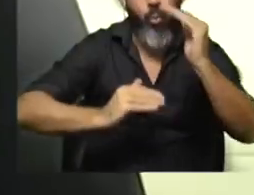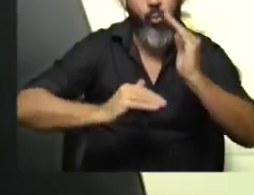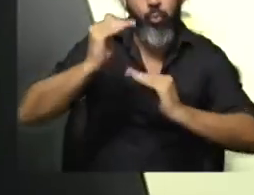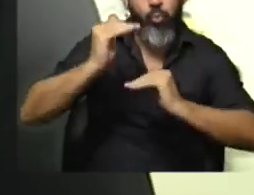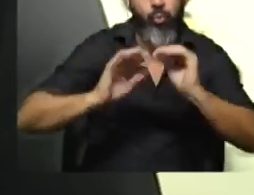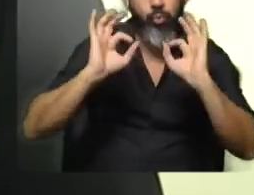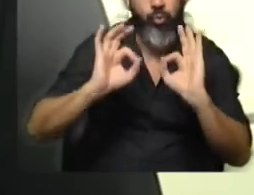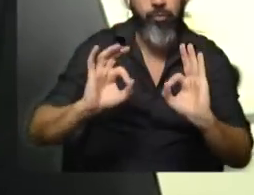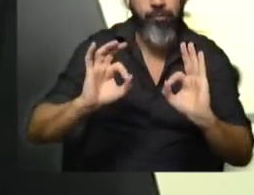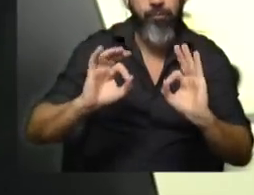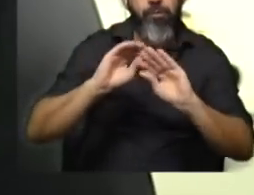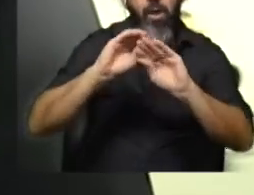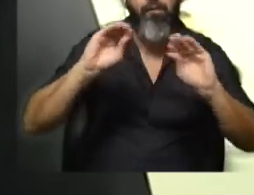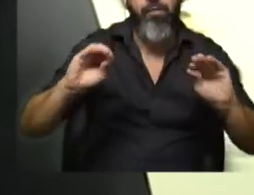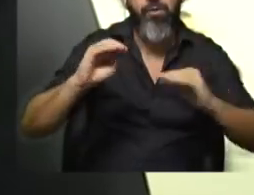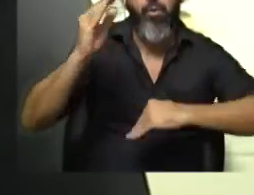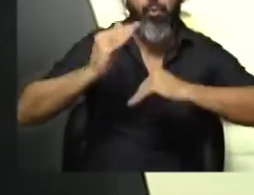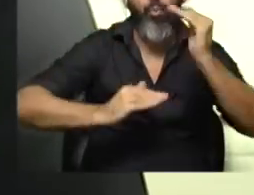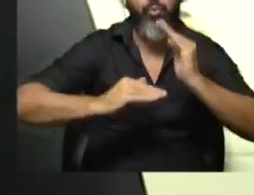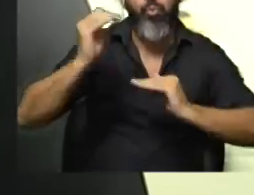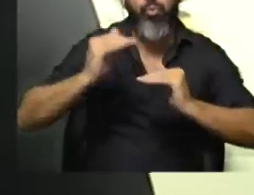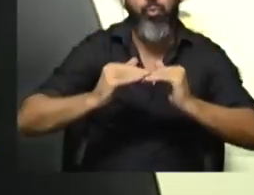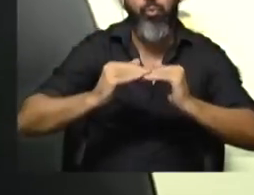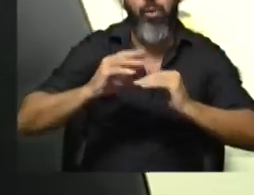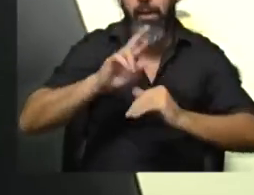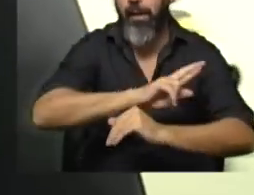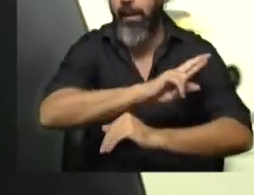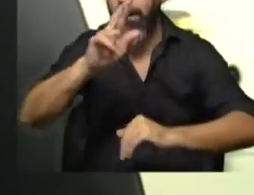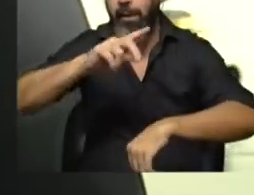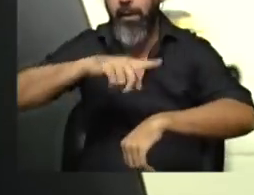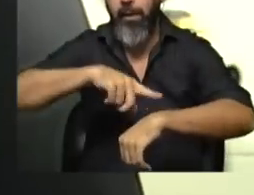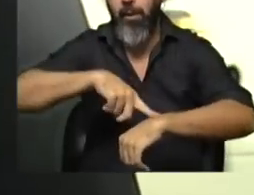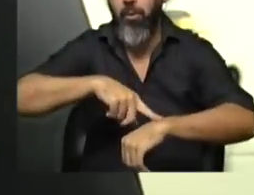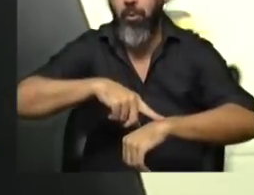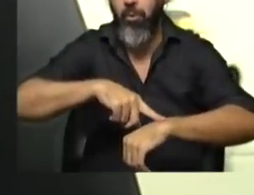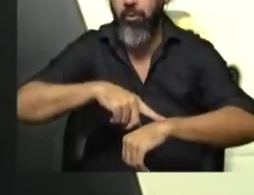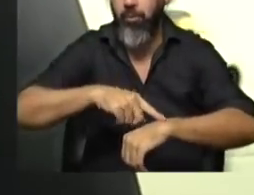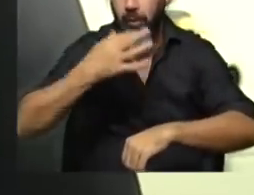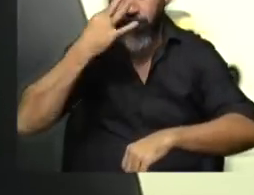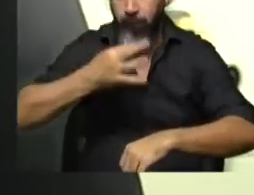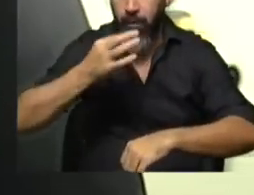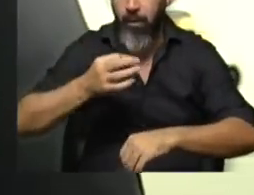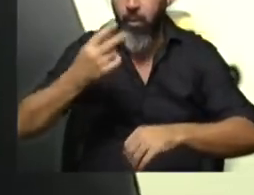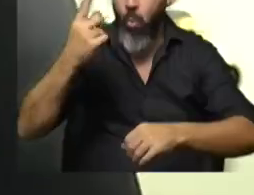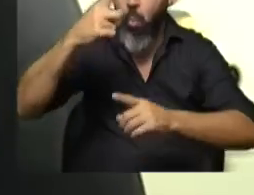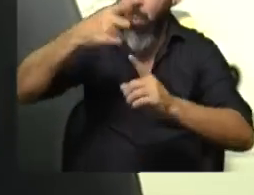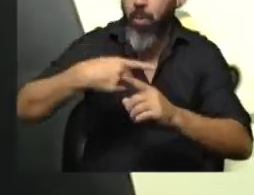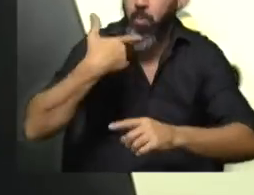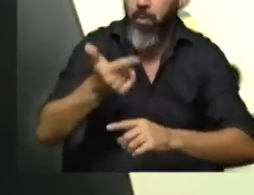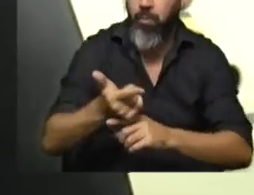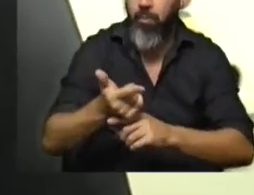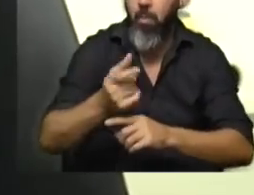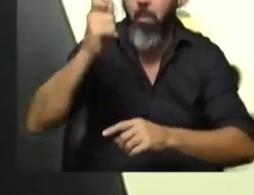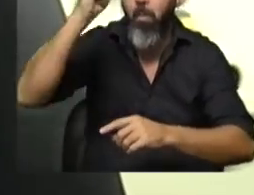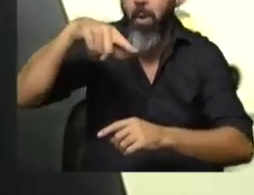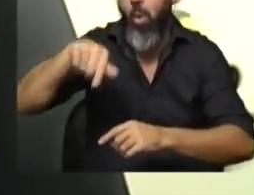se anuncian su una construcción en plazos récord realmente muy exigentes como el plazo de un mes bueno tener